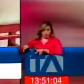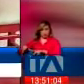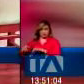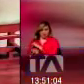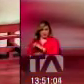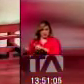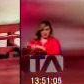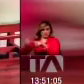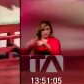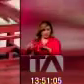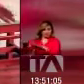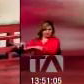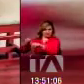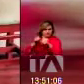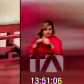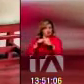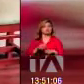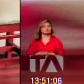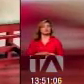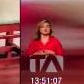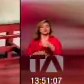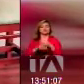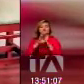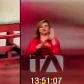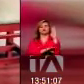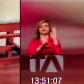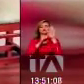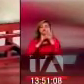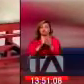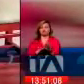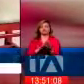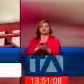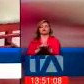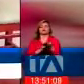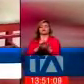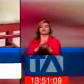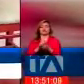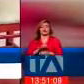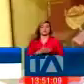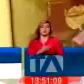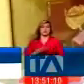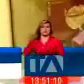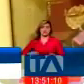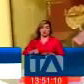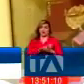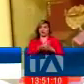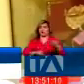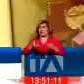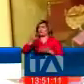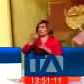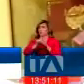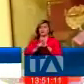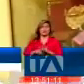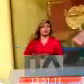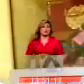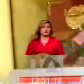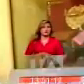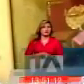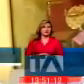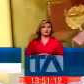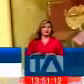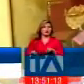todos los procesos constitucionales para que no sea vetado esta ley por el presidente de la República. Tiene que tener algunas